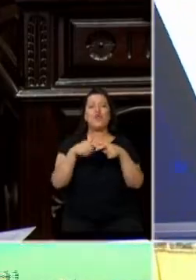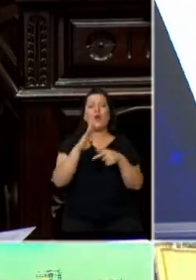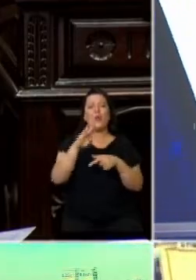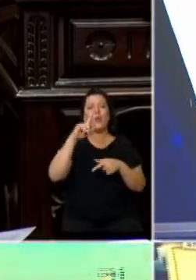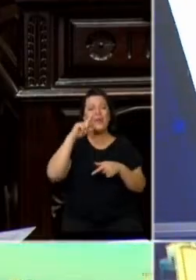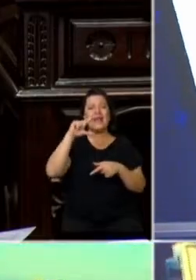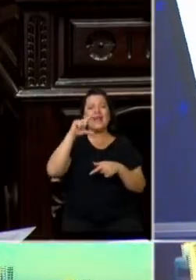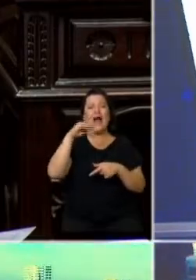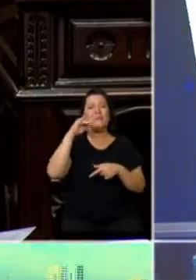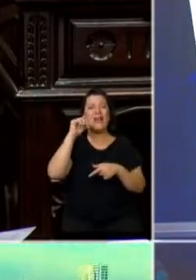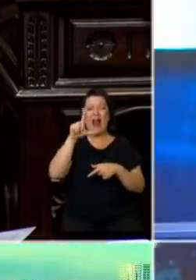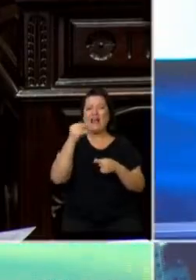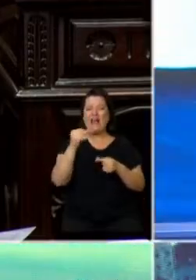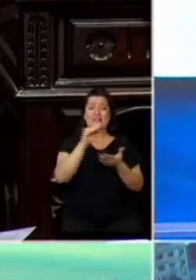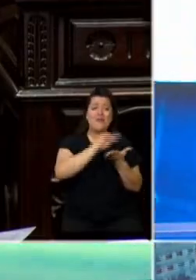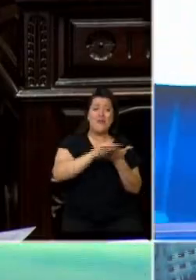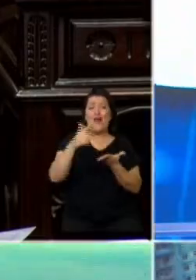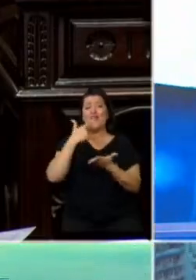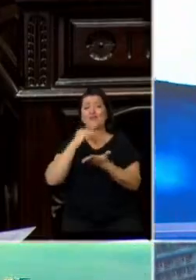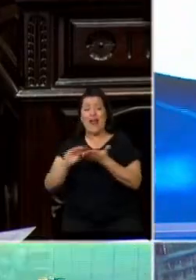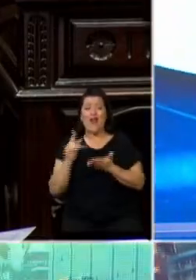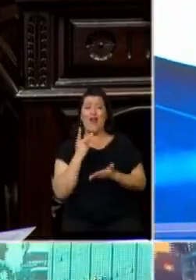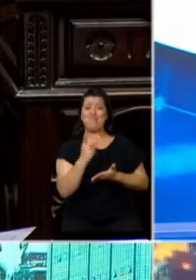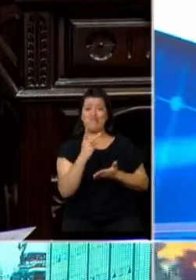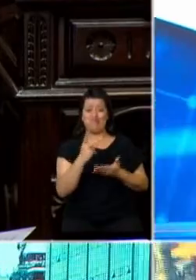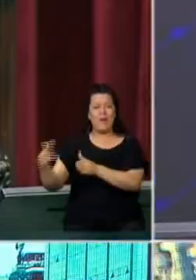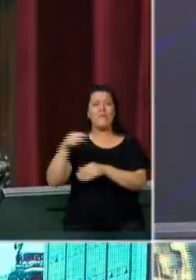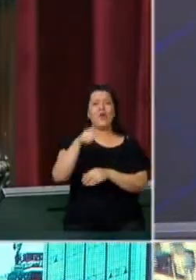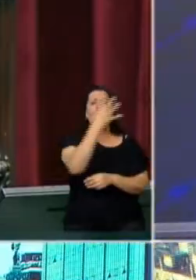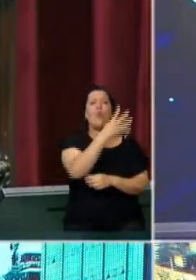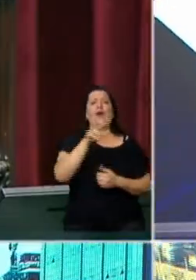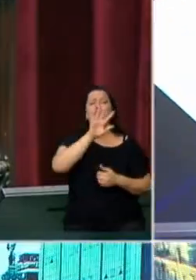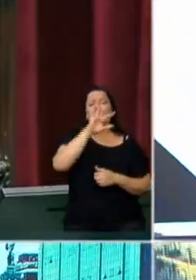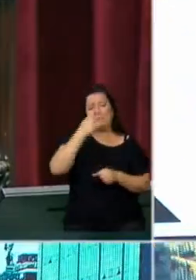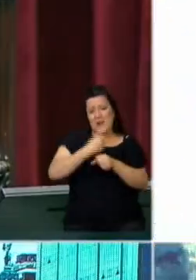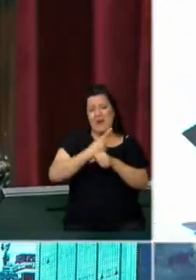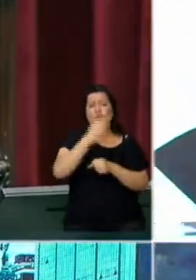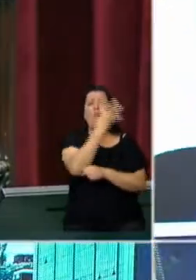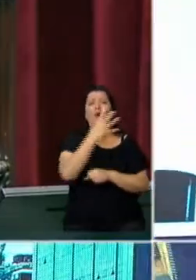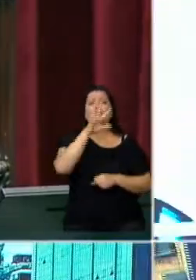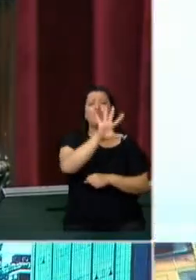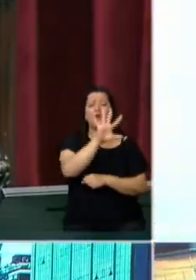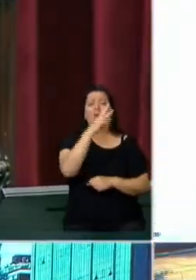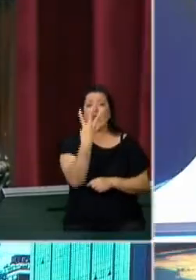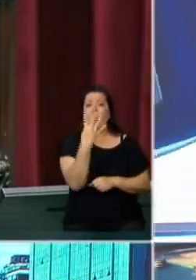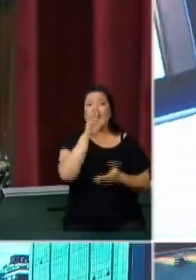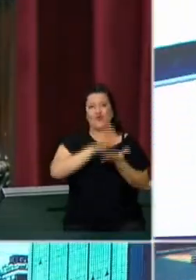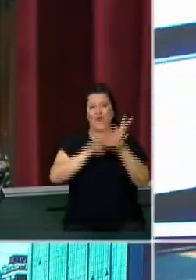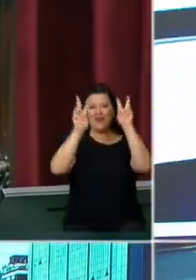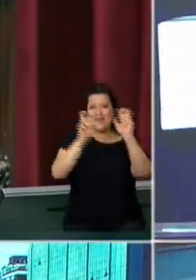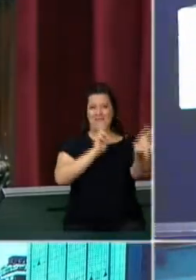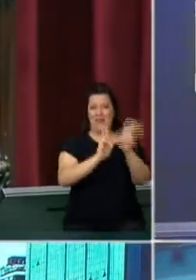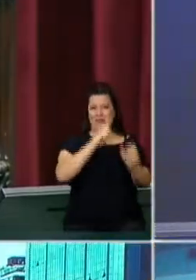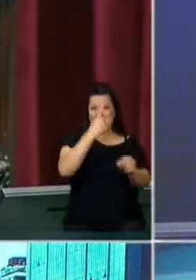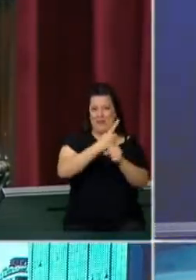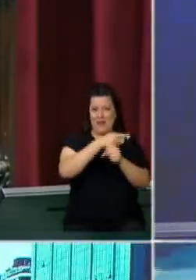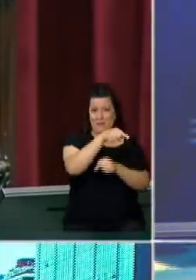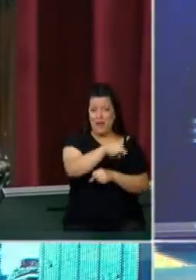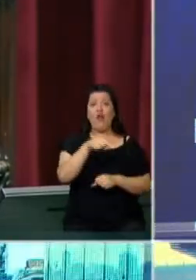Una ley que está desde julio del año pasado aquí en la Cámara de Diputados, que entró también en una instancia